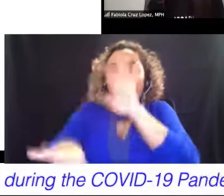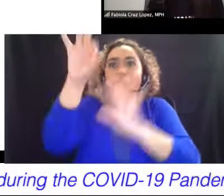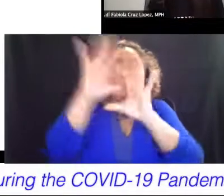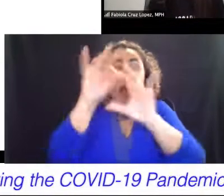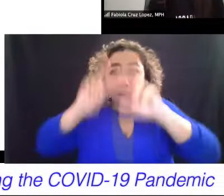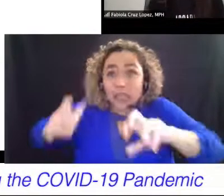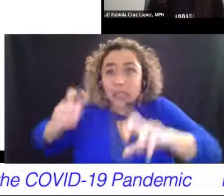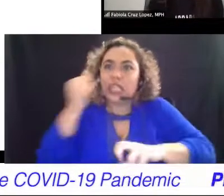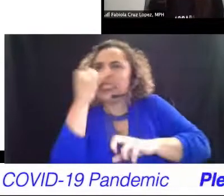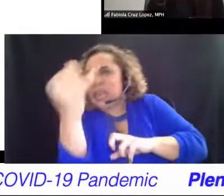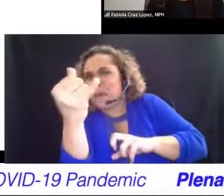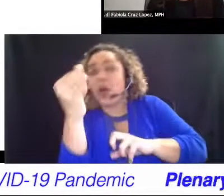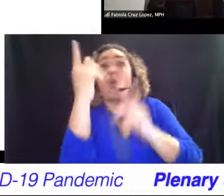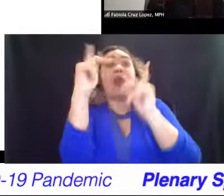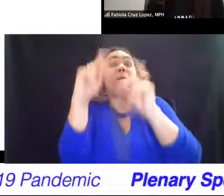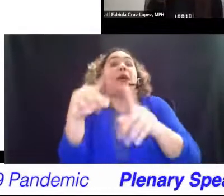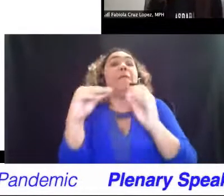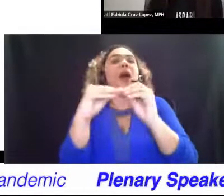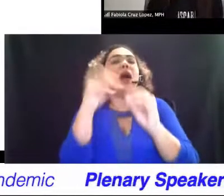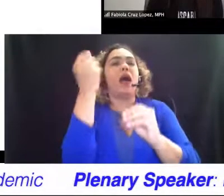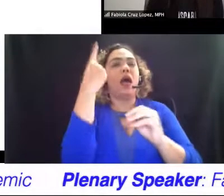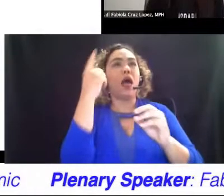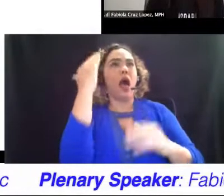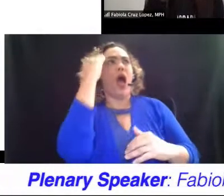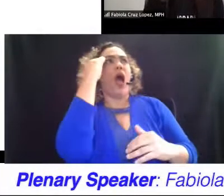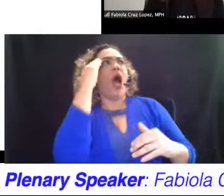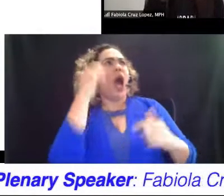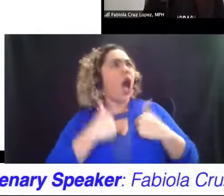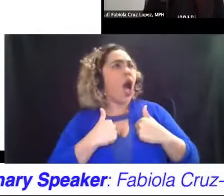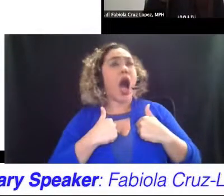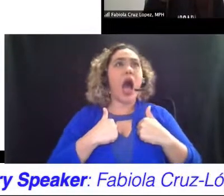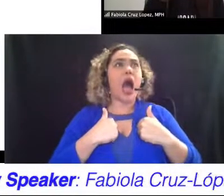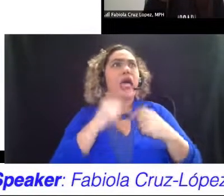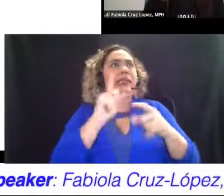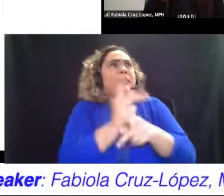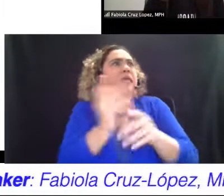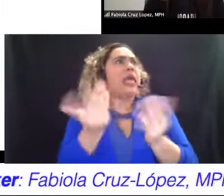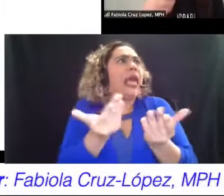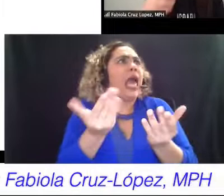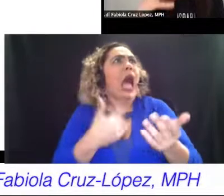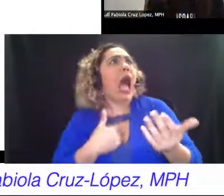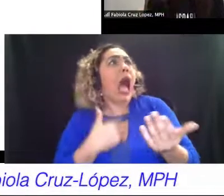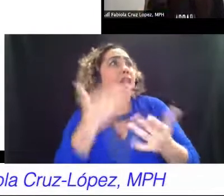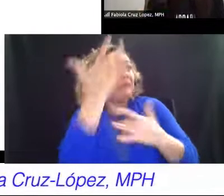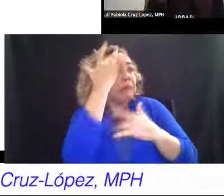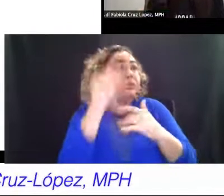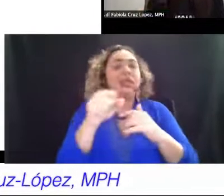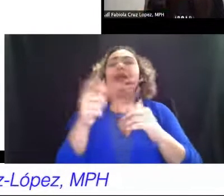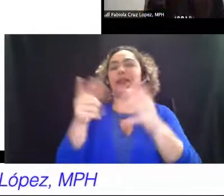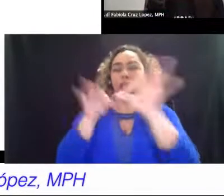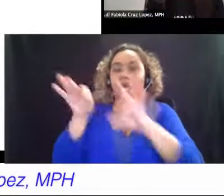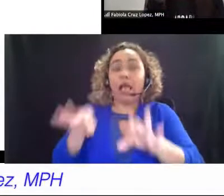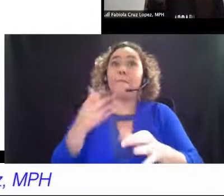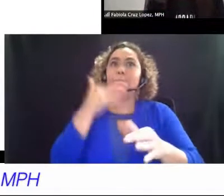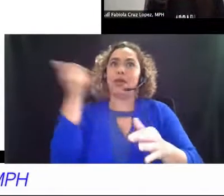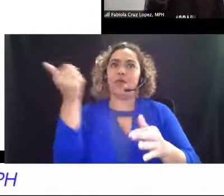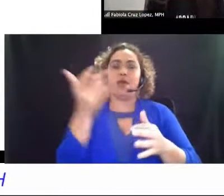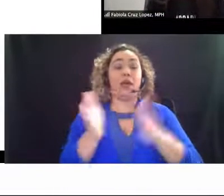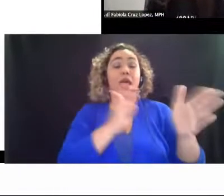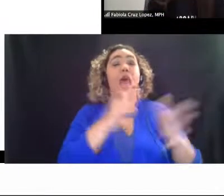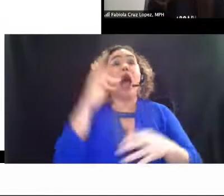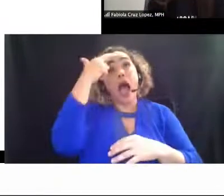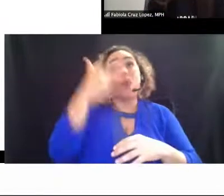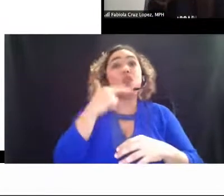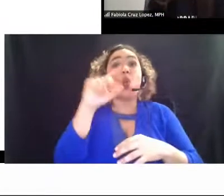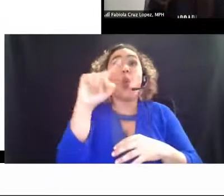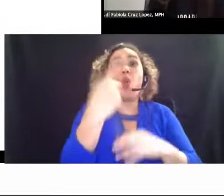llamamos es una persona más educada sobre las medidas que deben seguir. Desde agosto 1, nuestro sistema ha